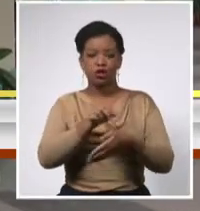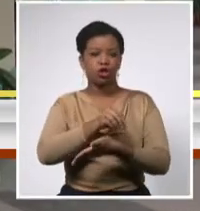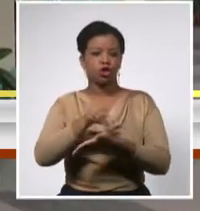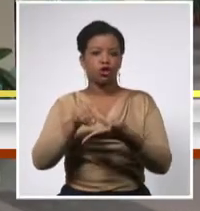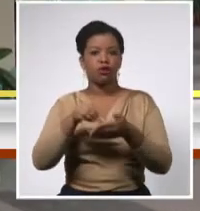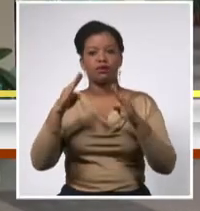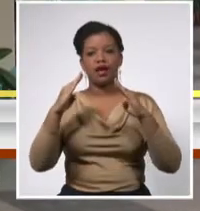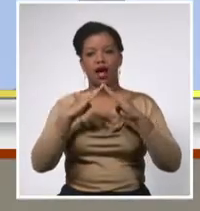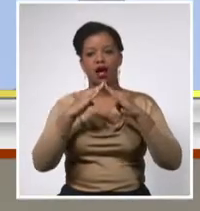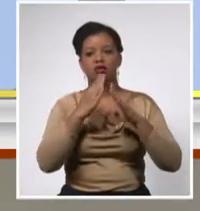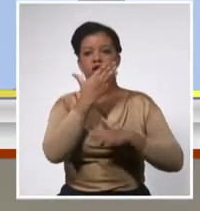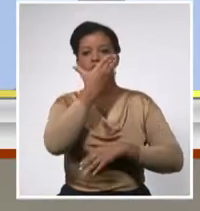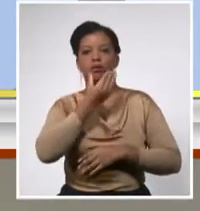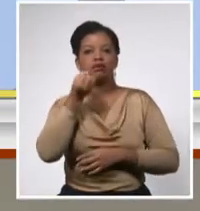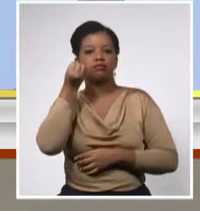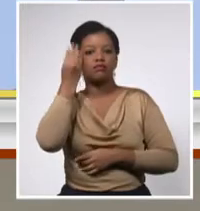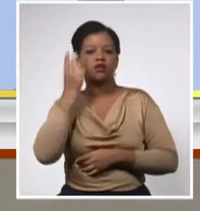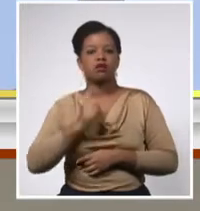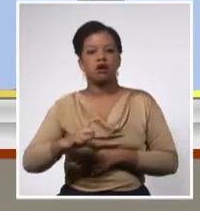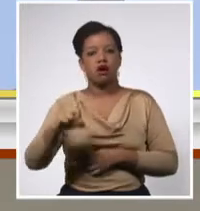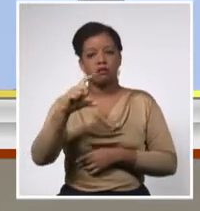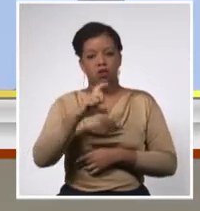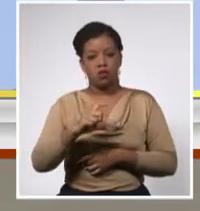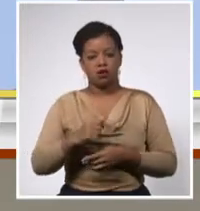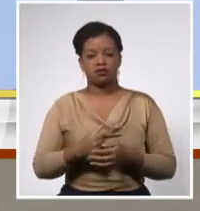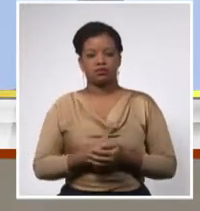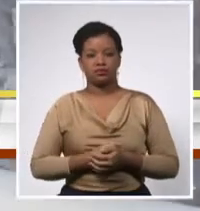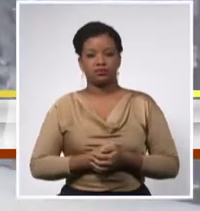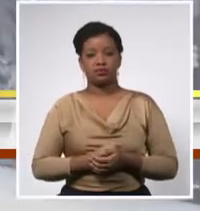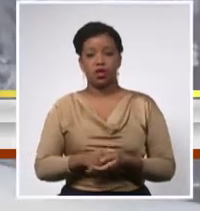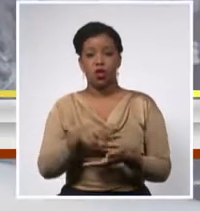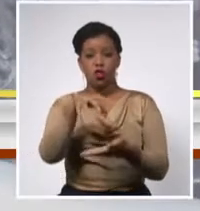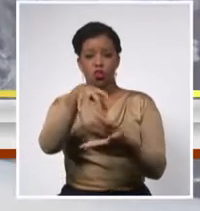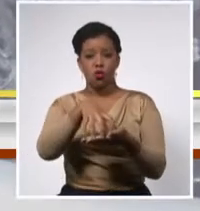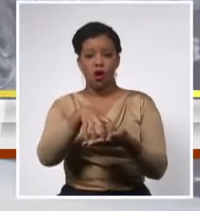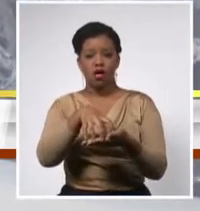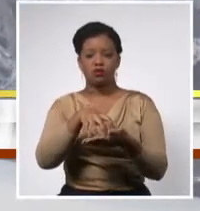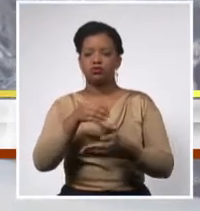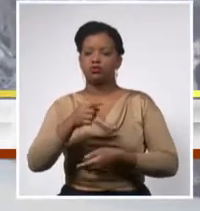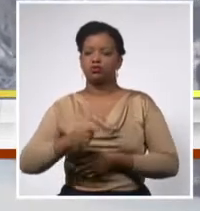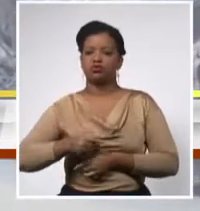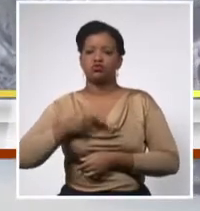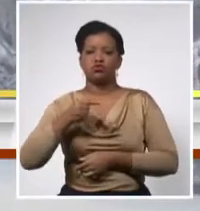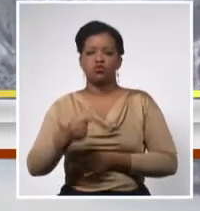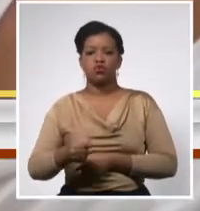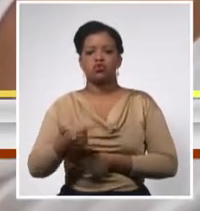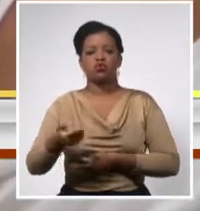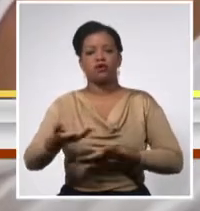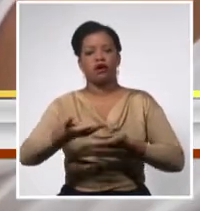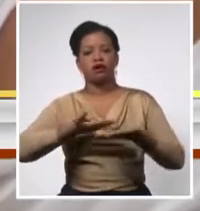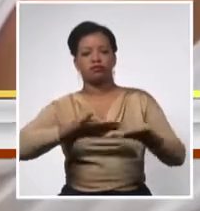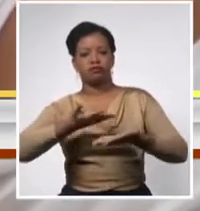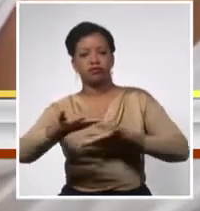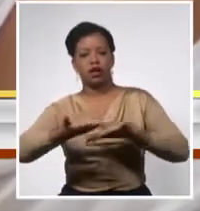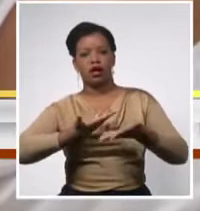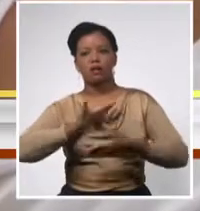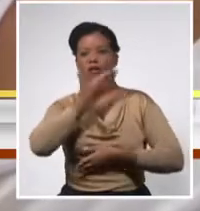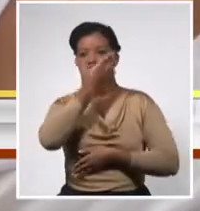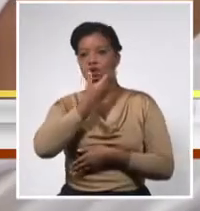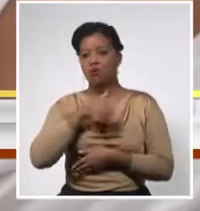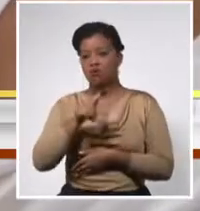Casa del Joven Creador de Camagüey. La instalación se enriquece día a día con el intercambio entre la vanguardia joven y el